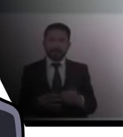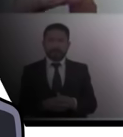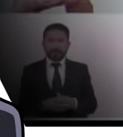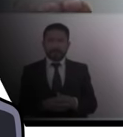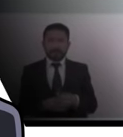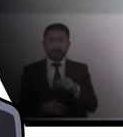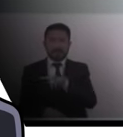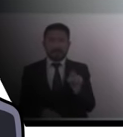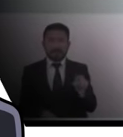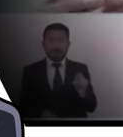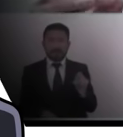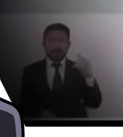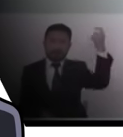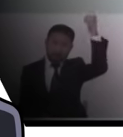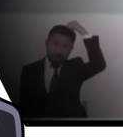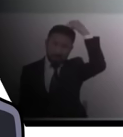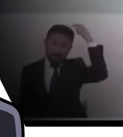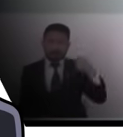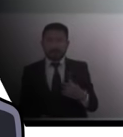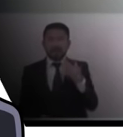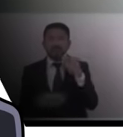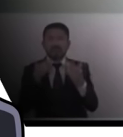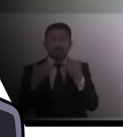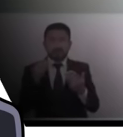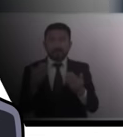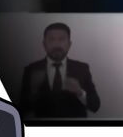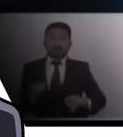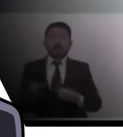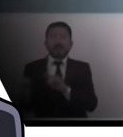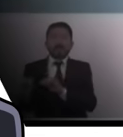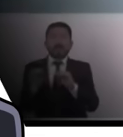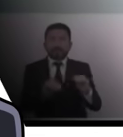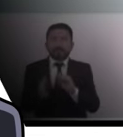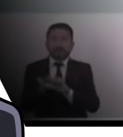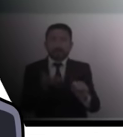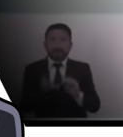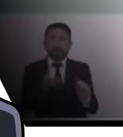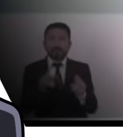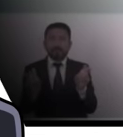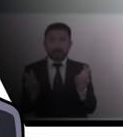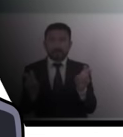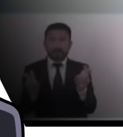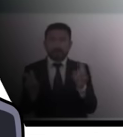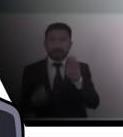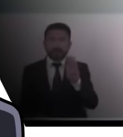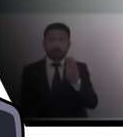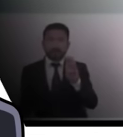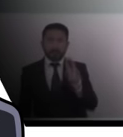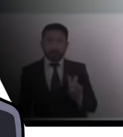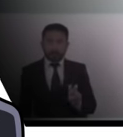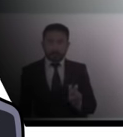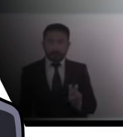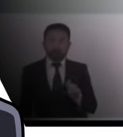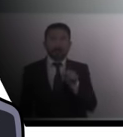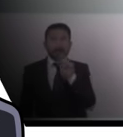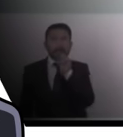la desfachatez, el descaro de seguir asignando dinero a un tema como el Bitcoin, hasta